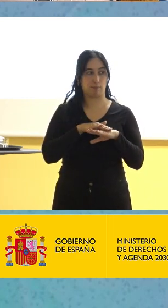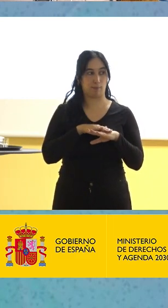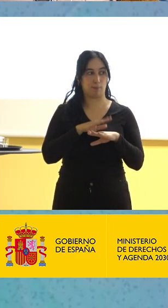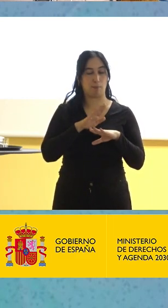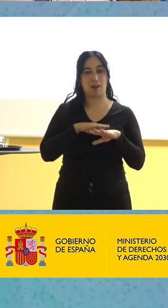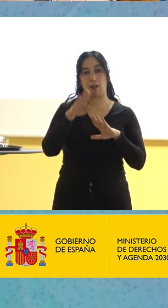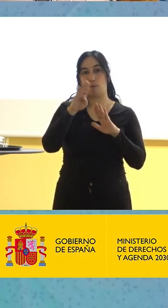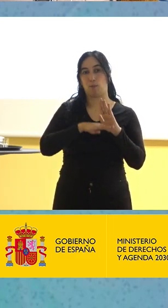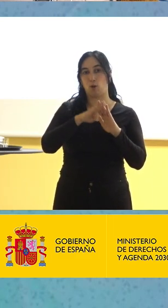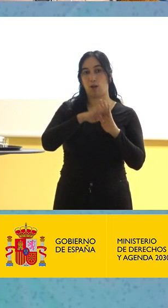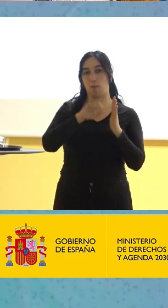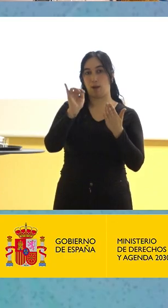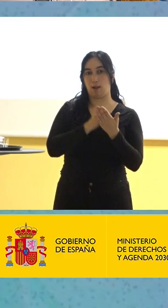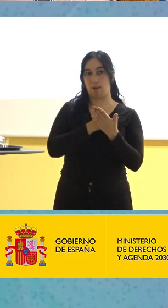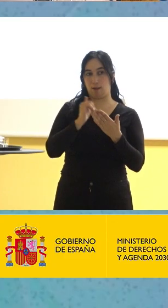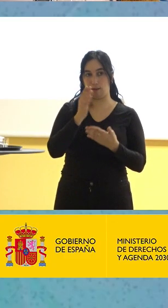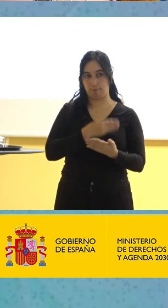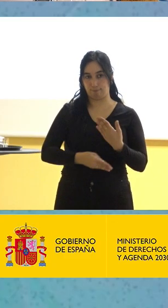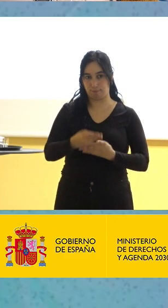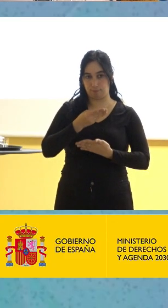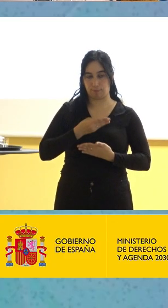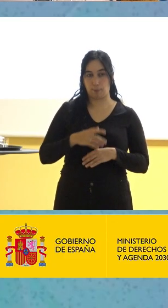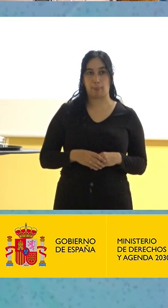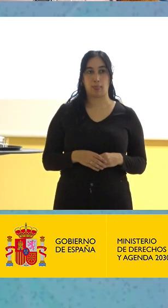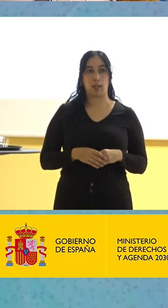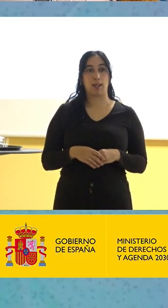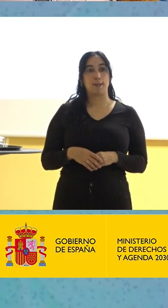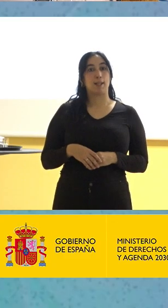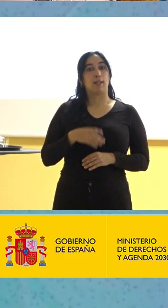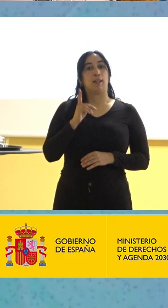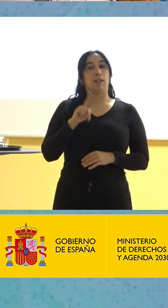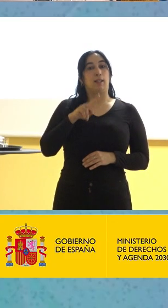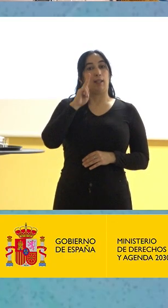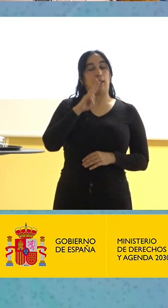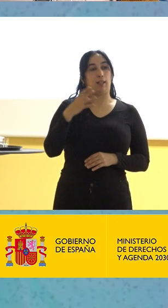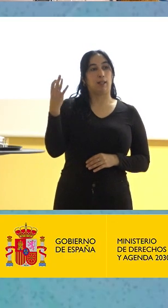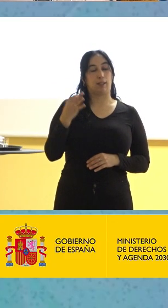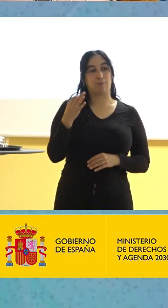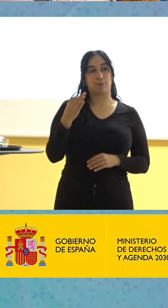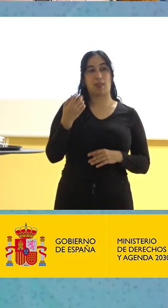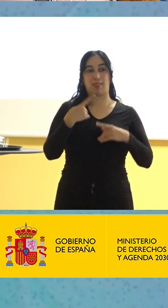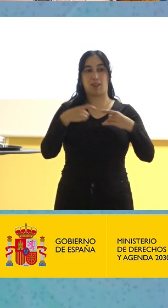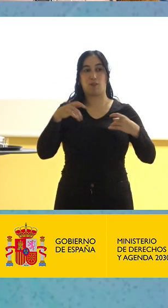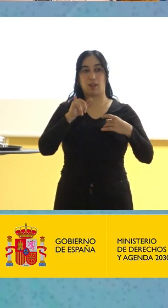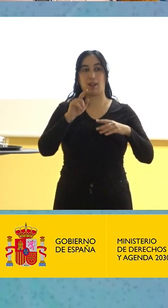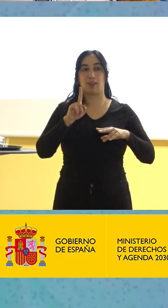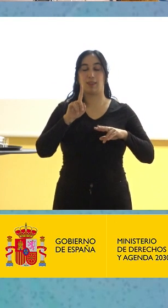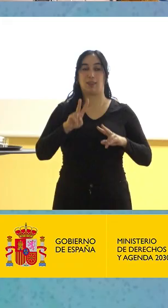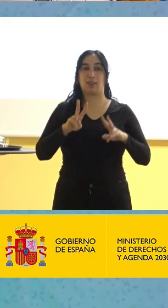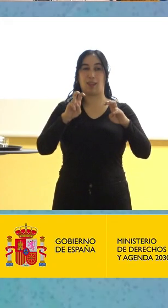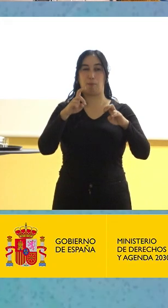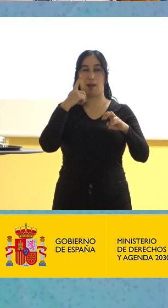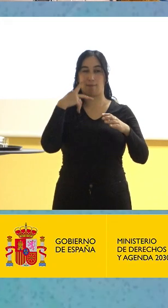el programa de cribado neonatal, ¿no? Y lo que encontramos es que además también hay diferencias en cuanto al tiempo de recogida